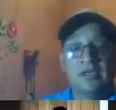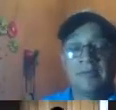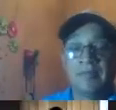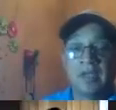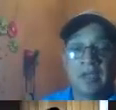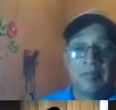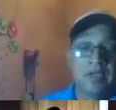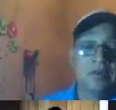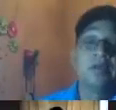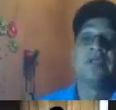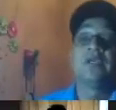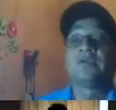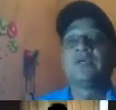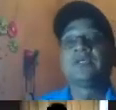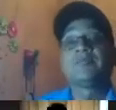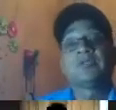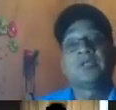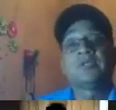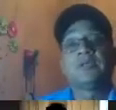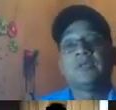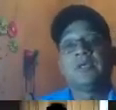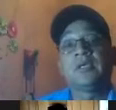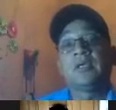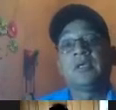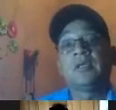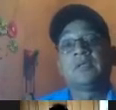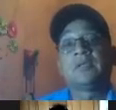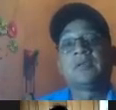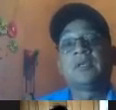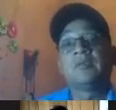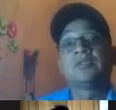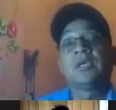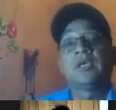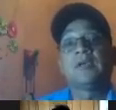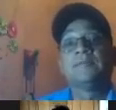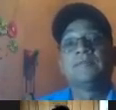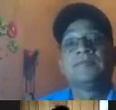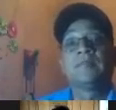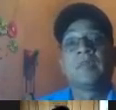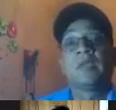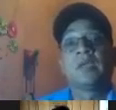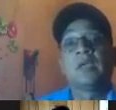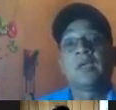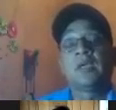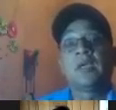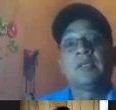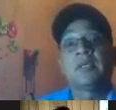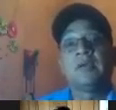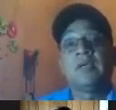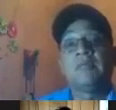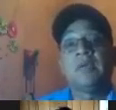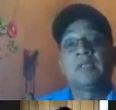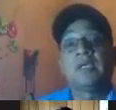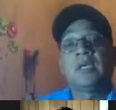tienen. Pero dentro de este proceso, recordemos que es